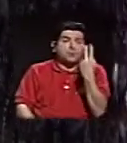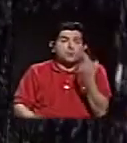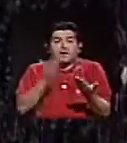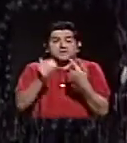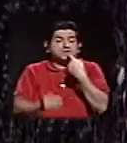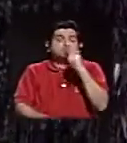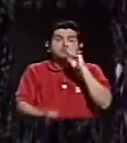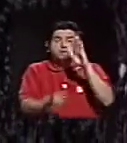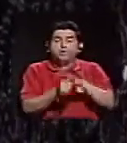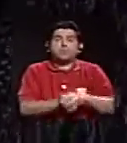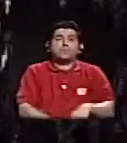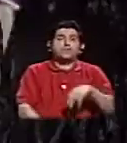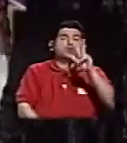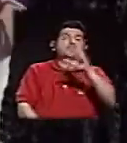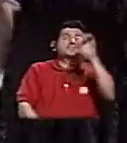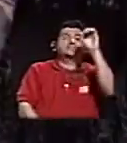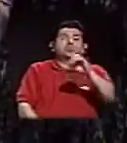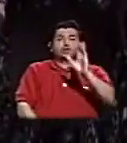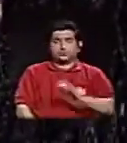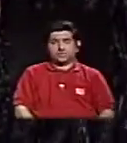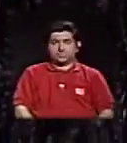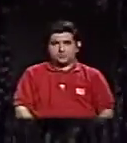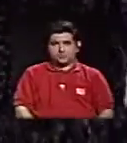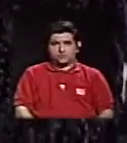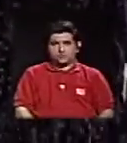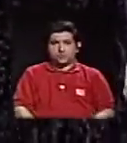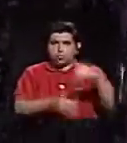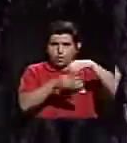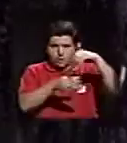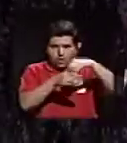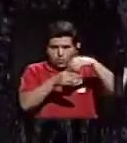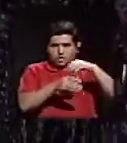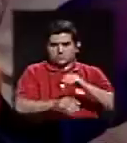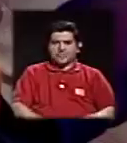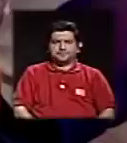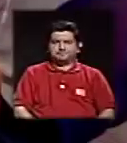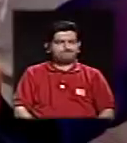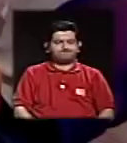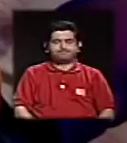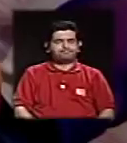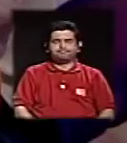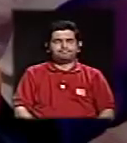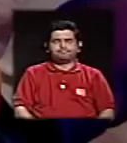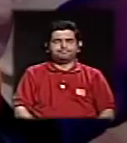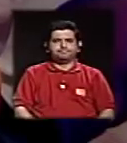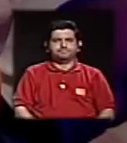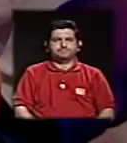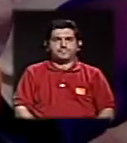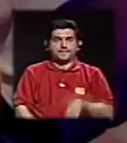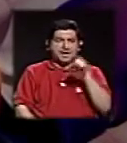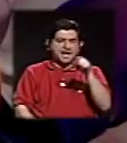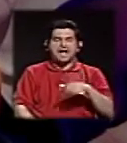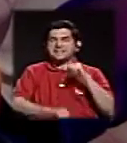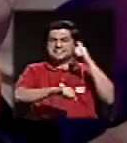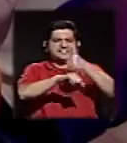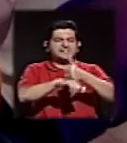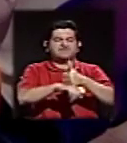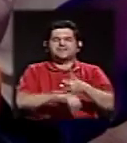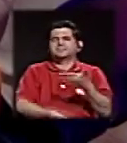menos se cumplió con un 3% con una cuota del 3 sino que esté ahí definió